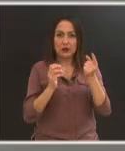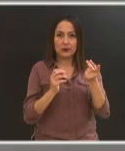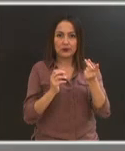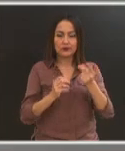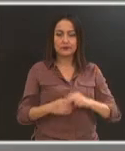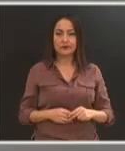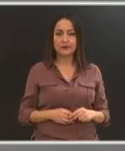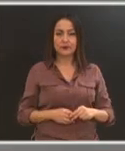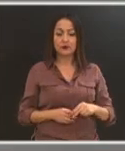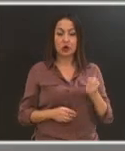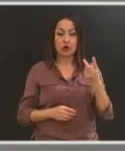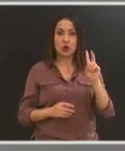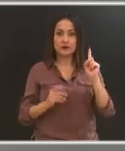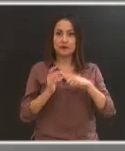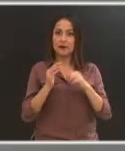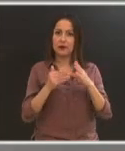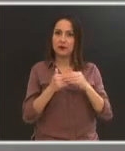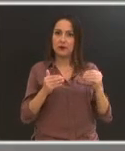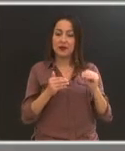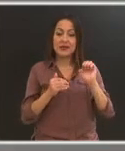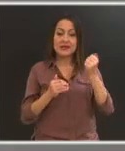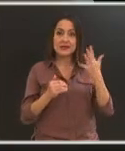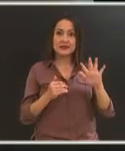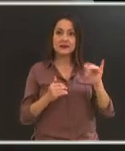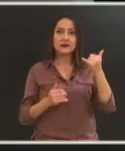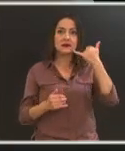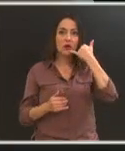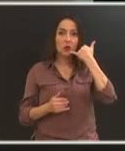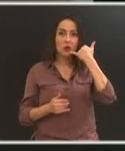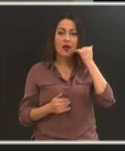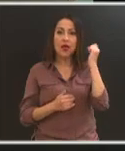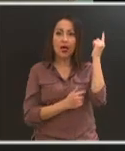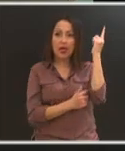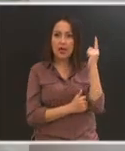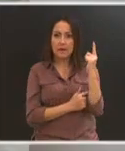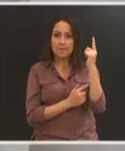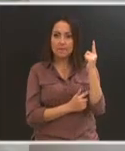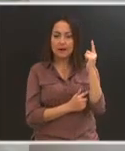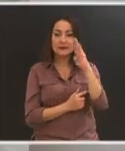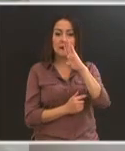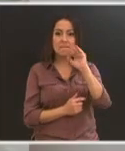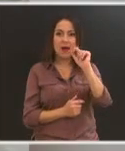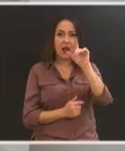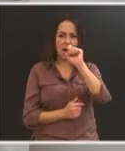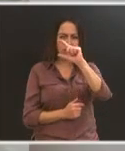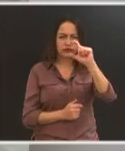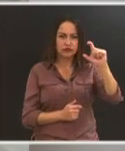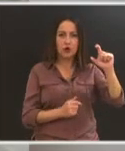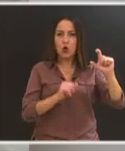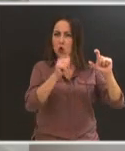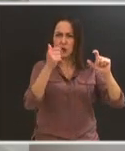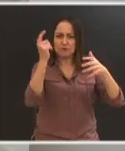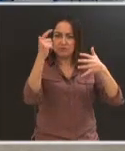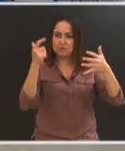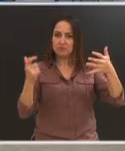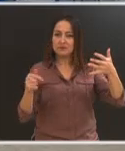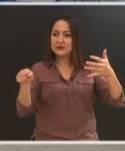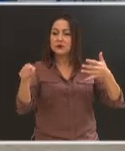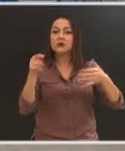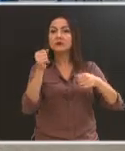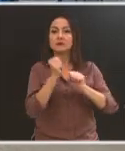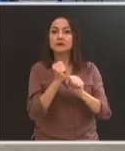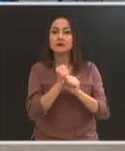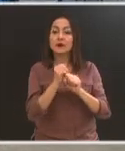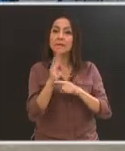efectivo, $12,000, 15 celulares, armas de fuego, municiones, entre otros. Tras estos operativos,